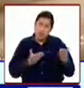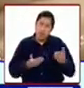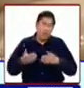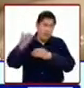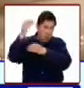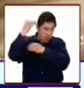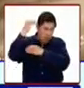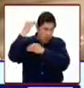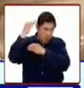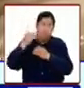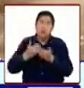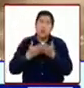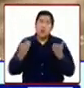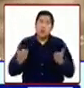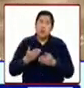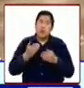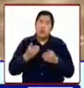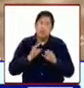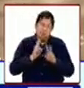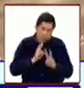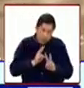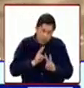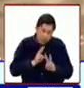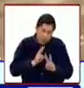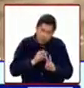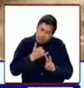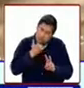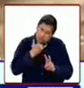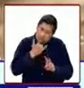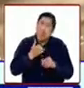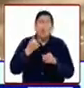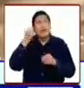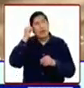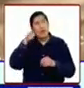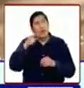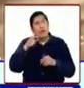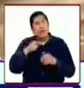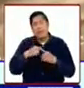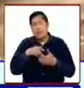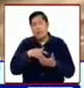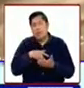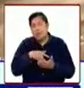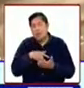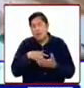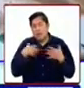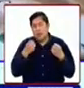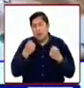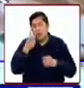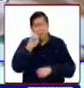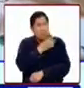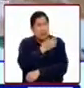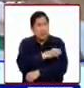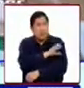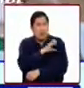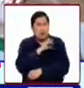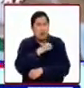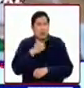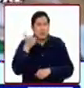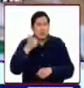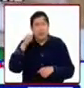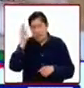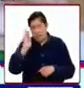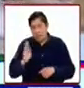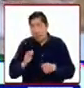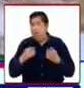trasladado a Santa Cruz, precisamente donde está siendo velado. Recordemos que él estuvo delicado de salud en una clínica en Brasil.